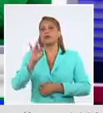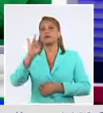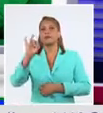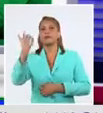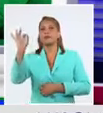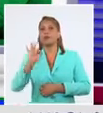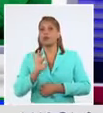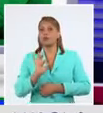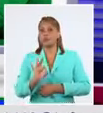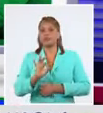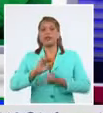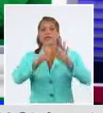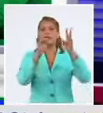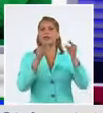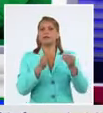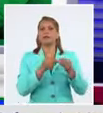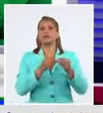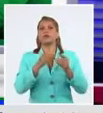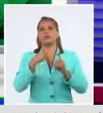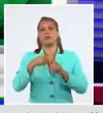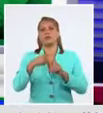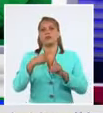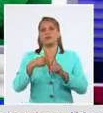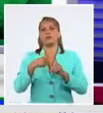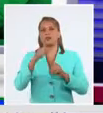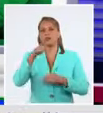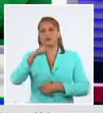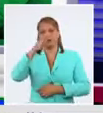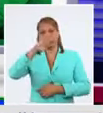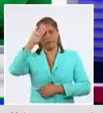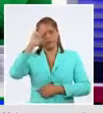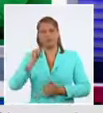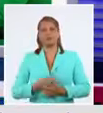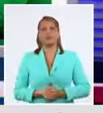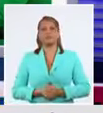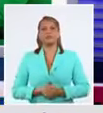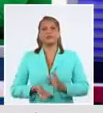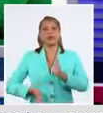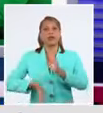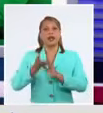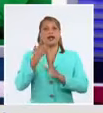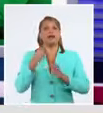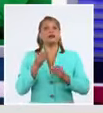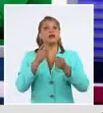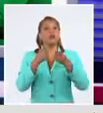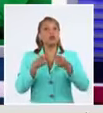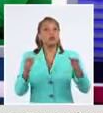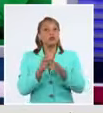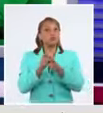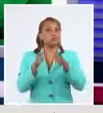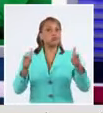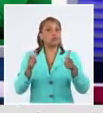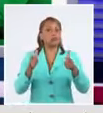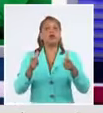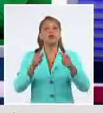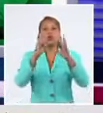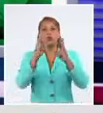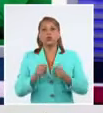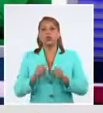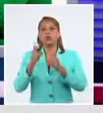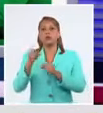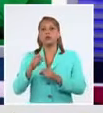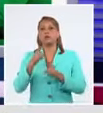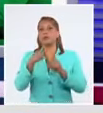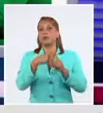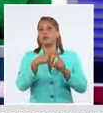96,7% de todos los que se han diagnosticado en Cuba. Altas las cifras de pacientes con COVID en terapia